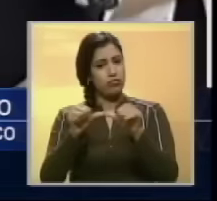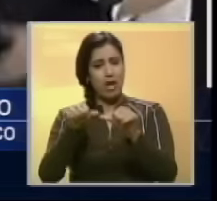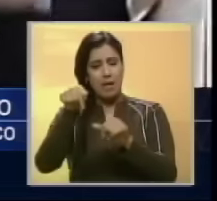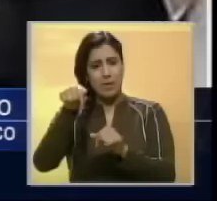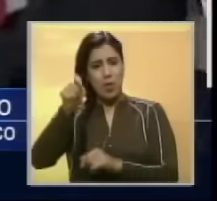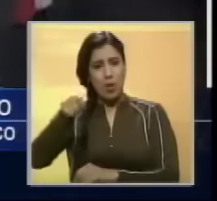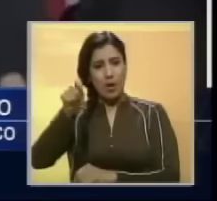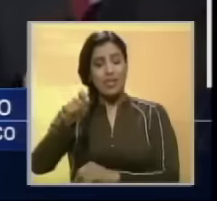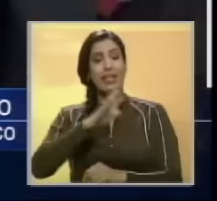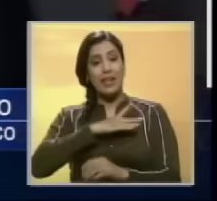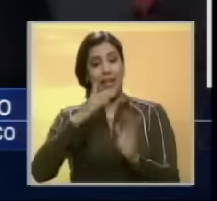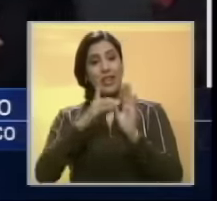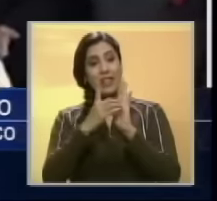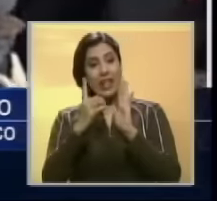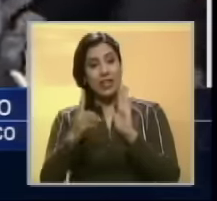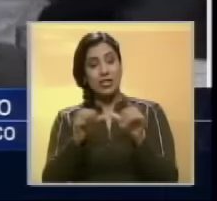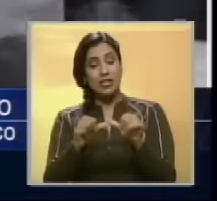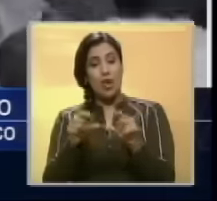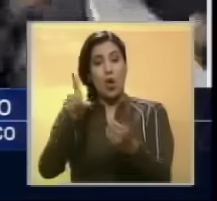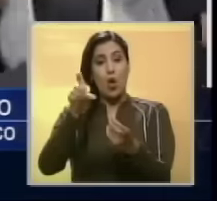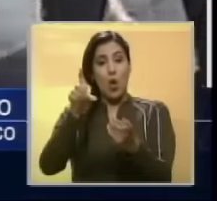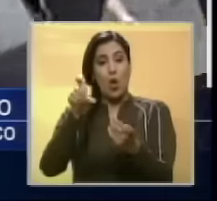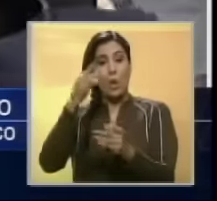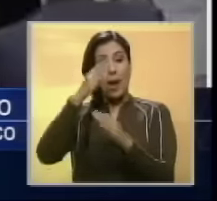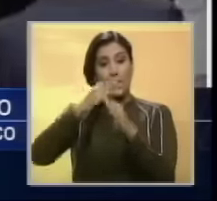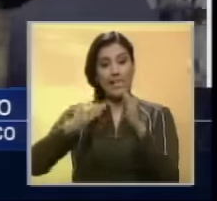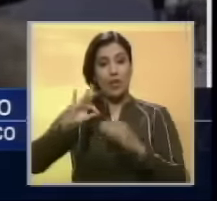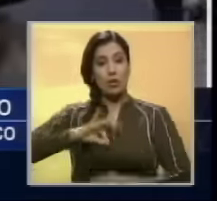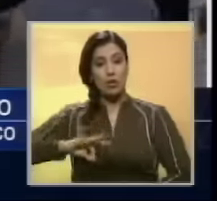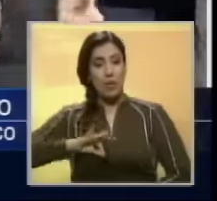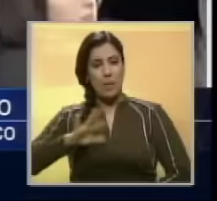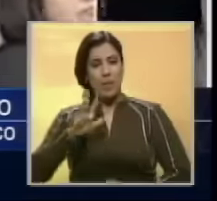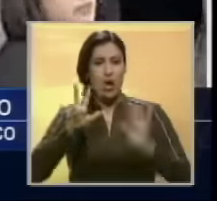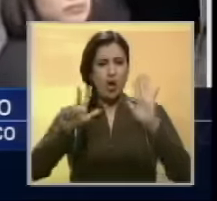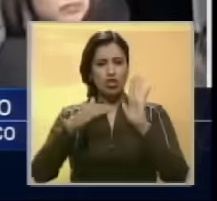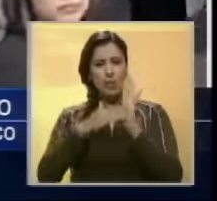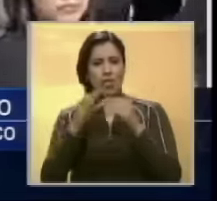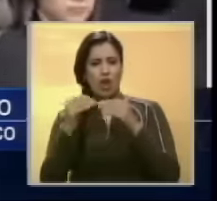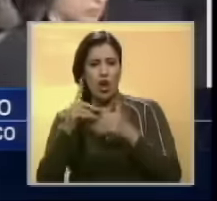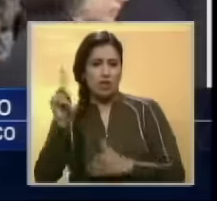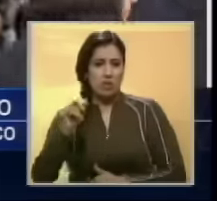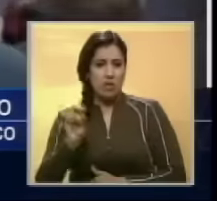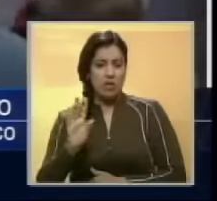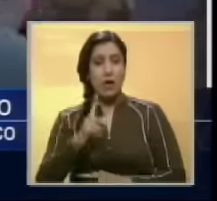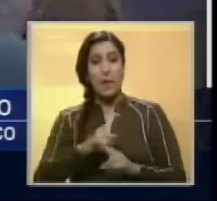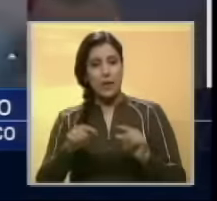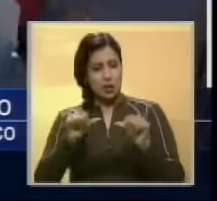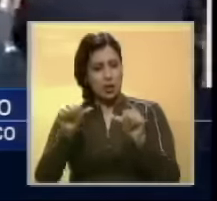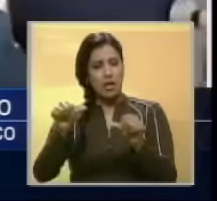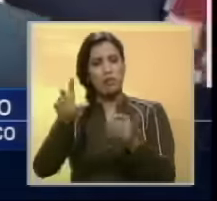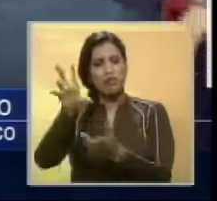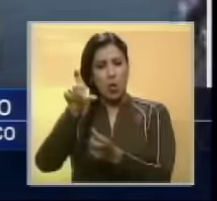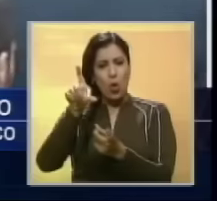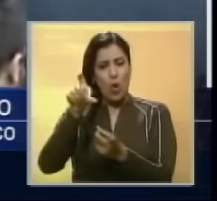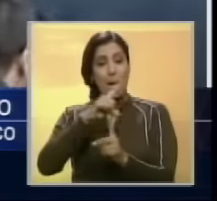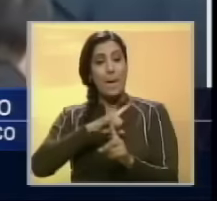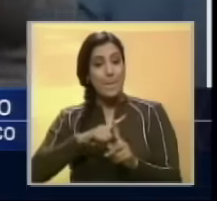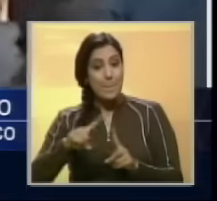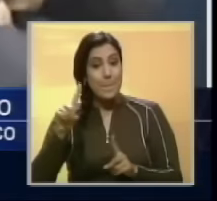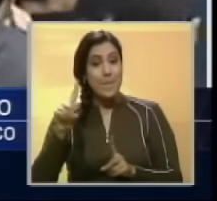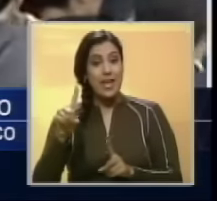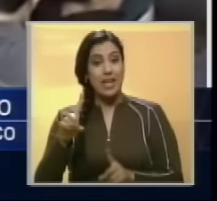allí tiene el derecho de permanecer cobrando la mitad del salario de aproximadamente $8000 por mes Bueno lo va a seguir cobrando Aunque en un